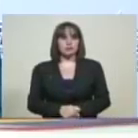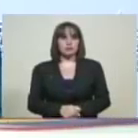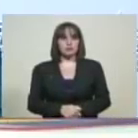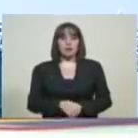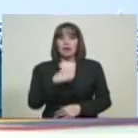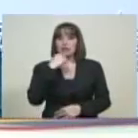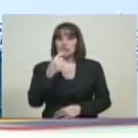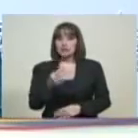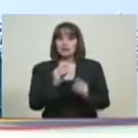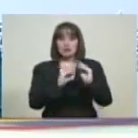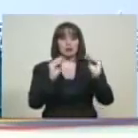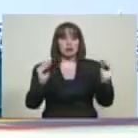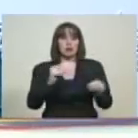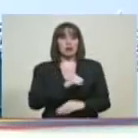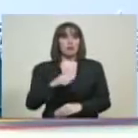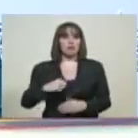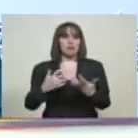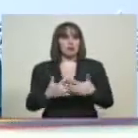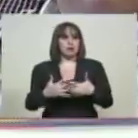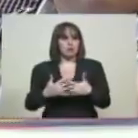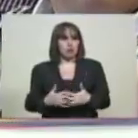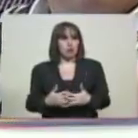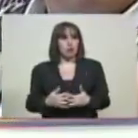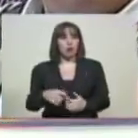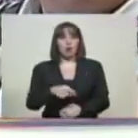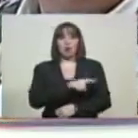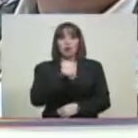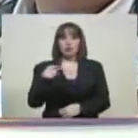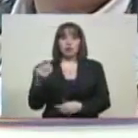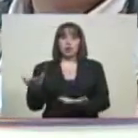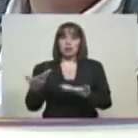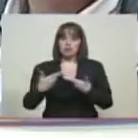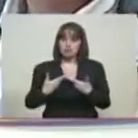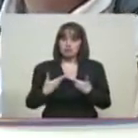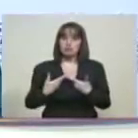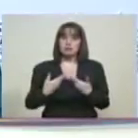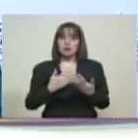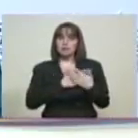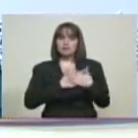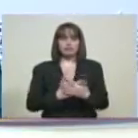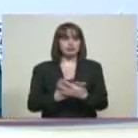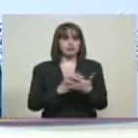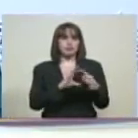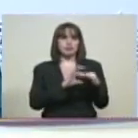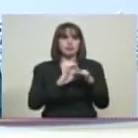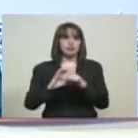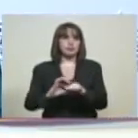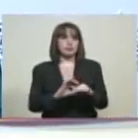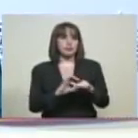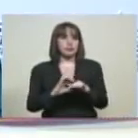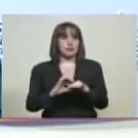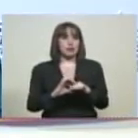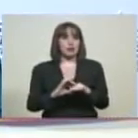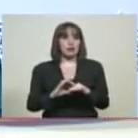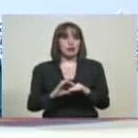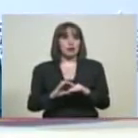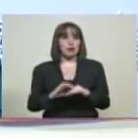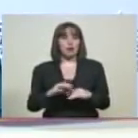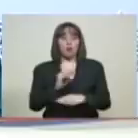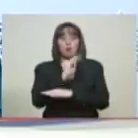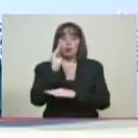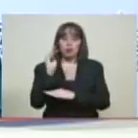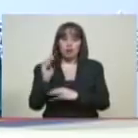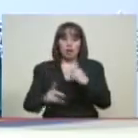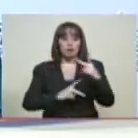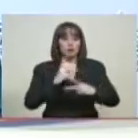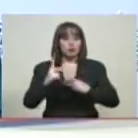privados empresarios ustedes tienen en mí el gran aliado un gran protector de